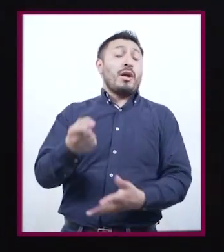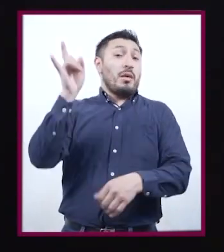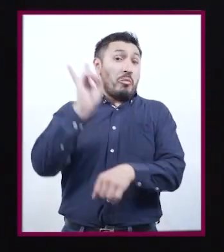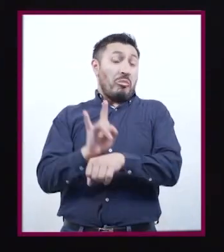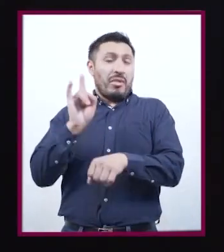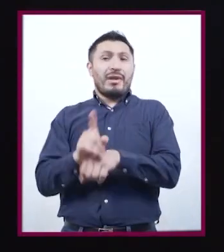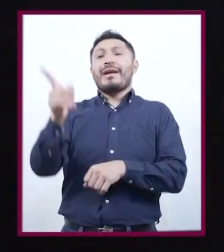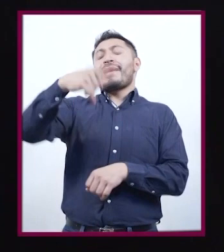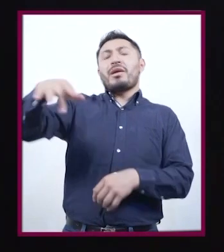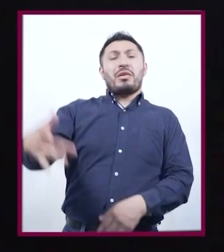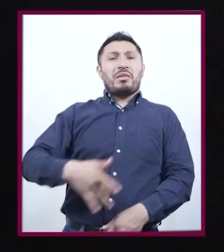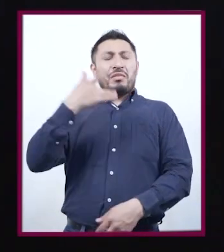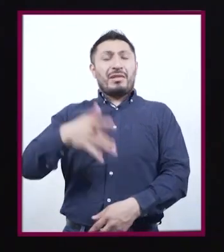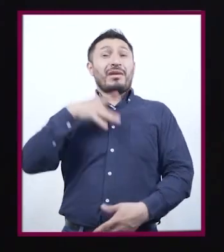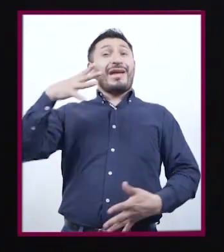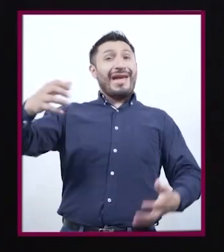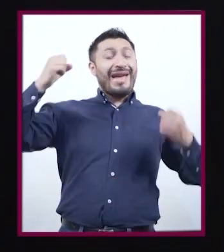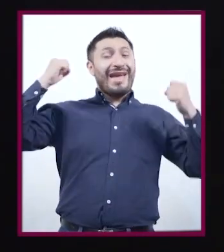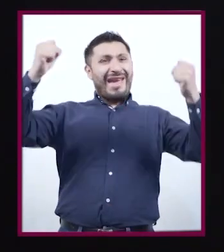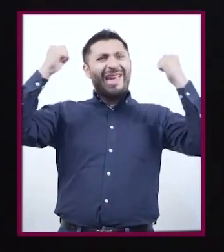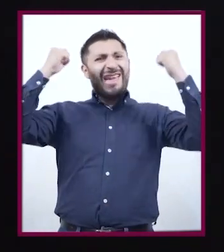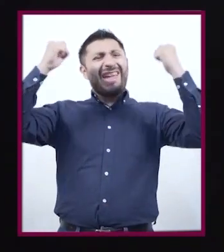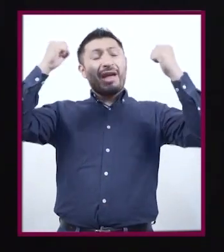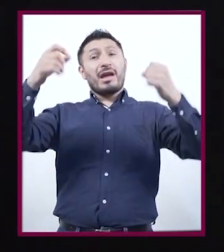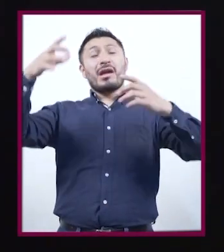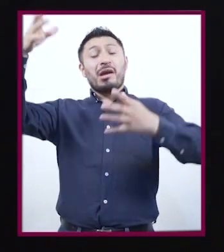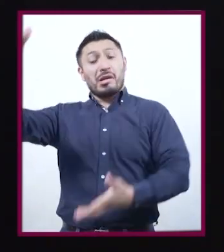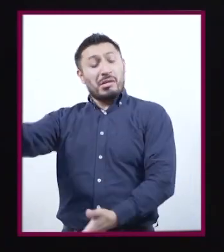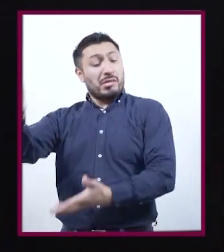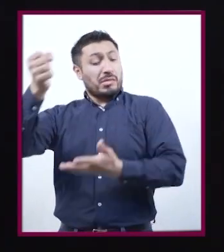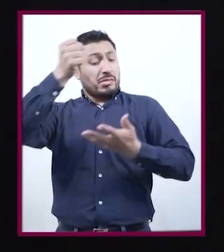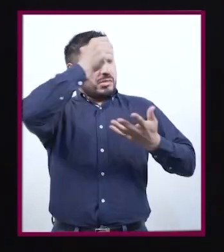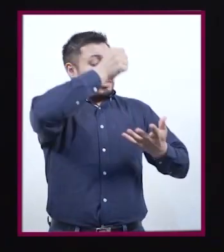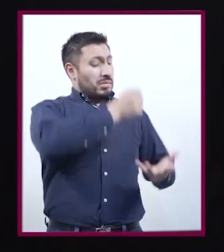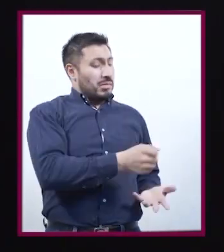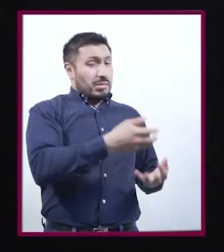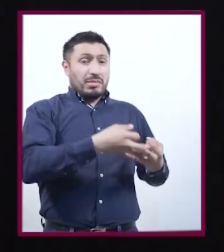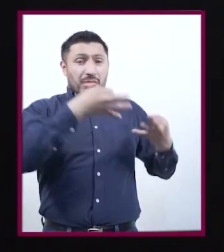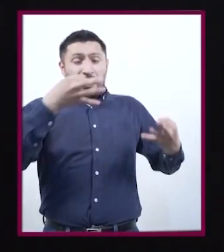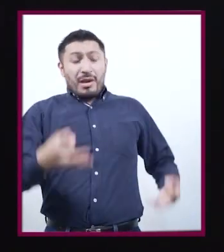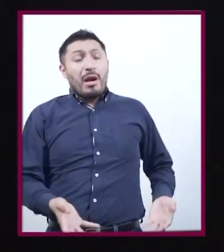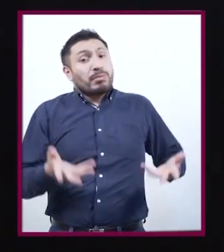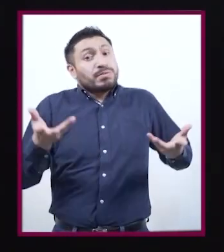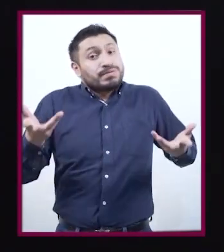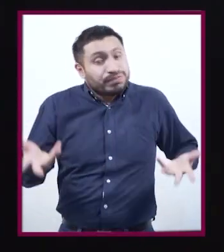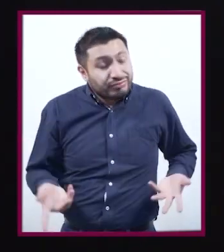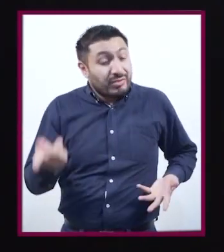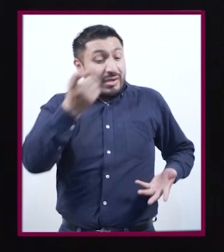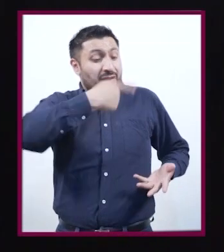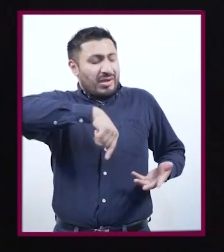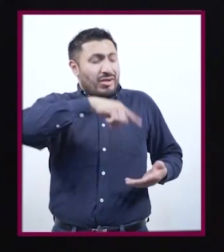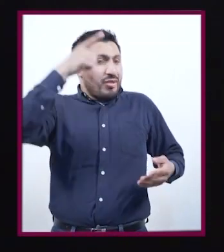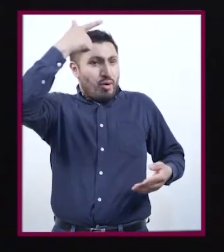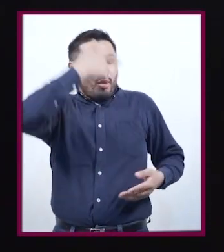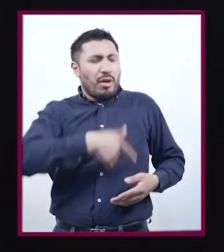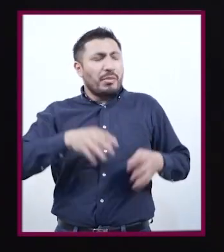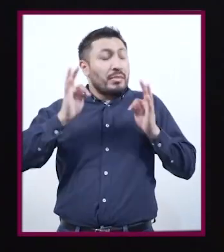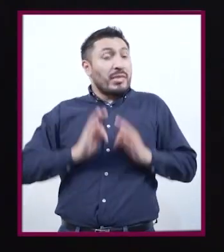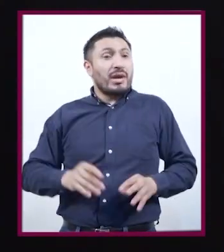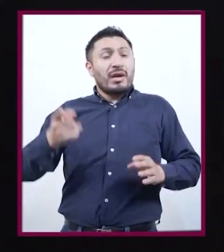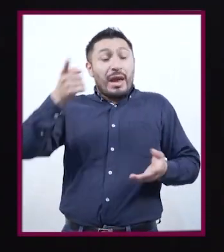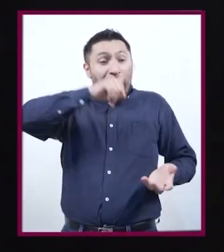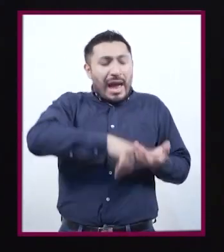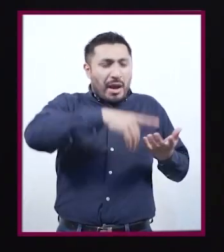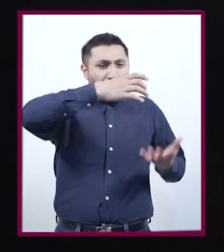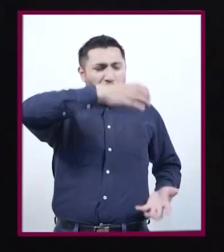Los troyanos, sintiéndose triunfadores, introdujeron su trofeo a su territorio. En la tranquilidad de la noche, un grupo